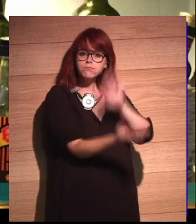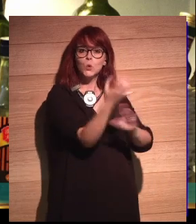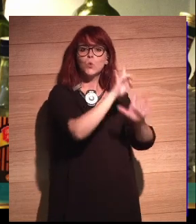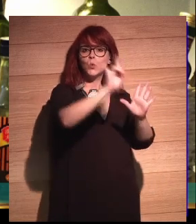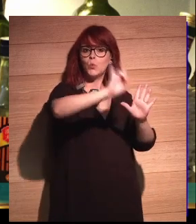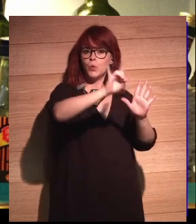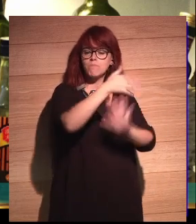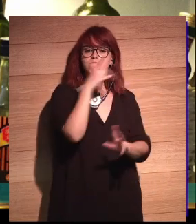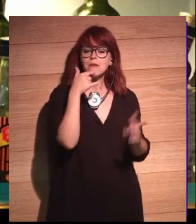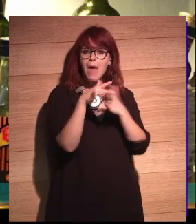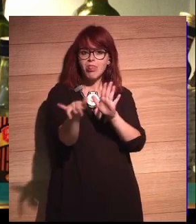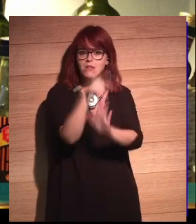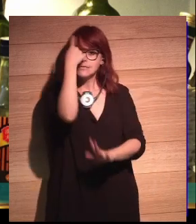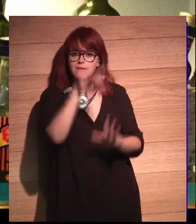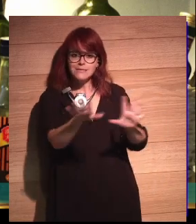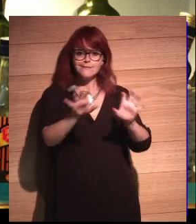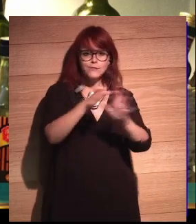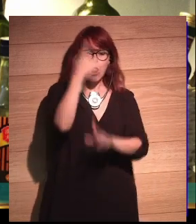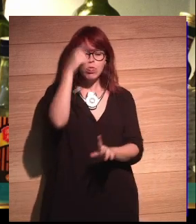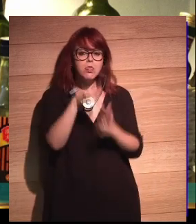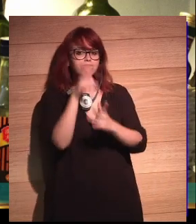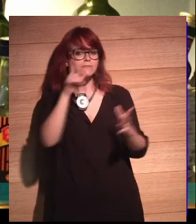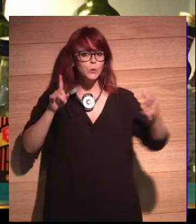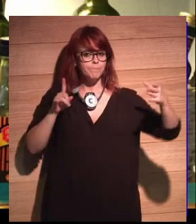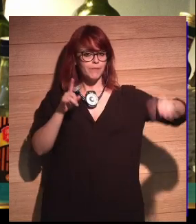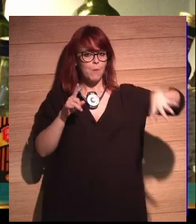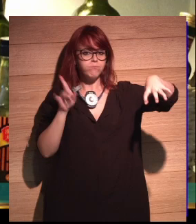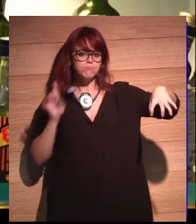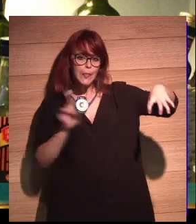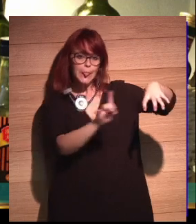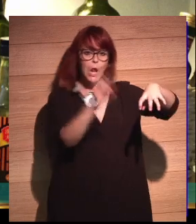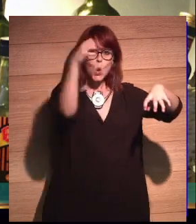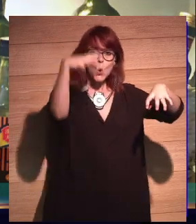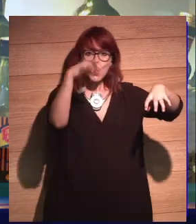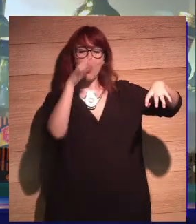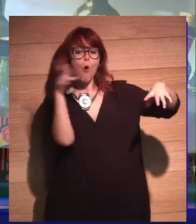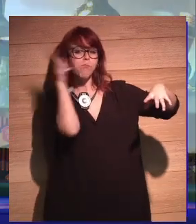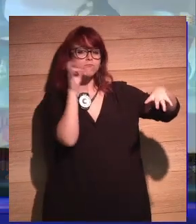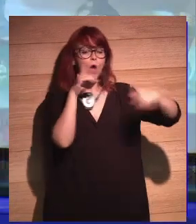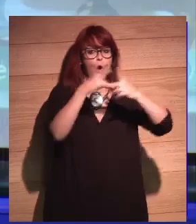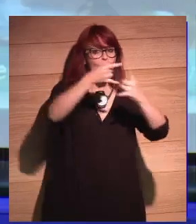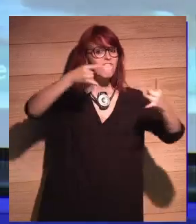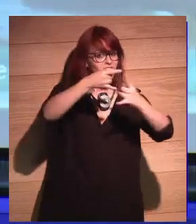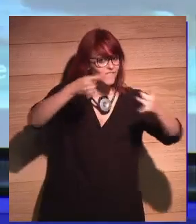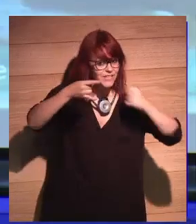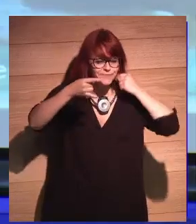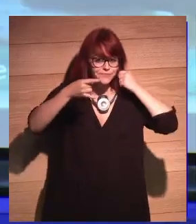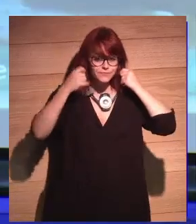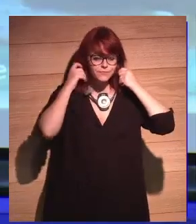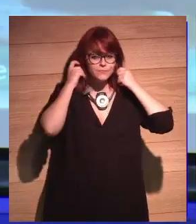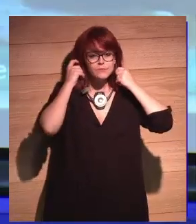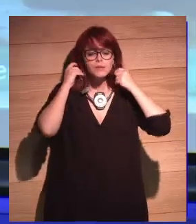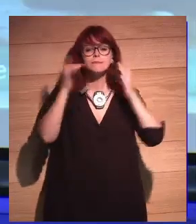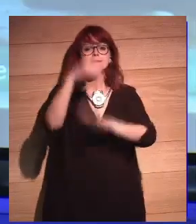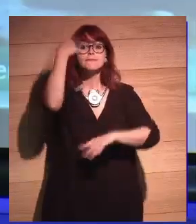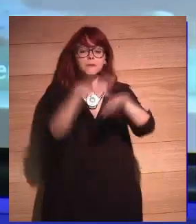Entonces, sabe lo cerca que estás, sabe cuánta luz hay, tiene wifi, con lo cual sabe